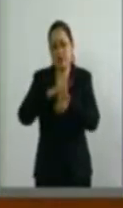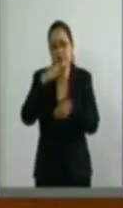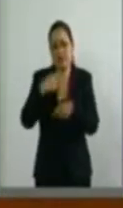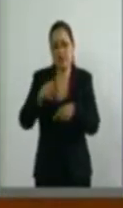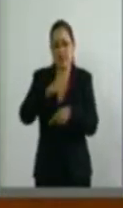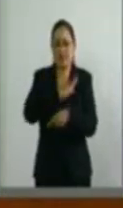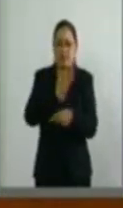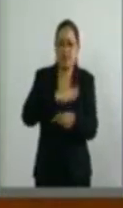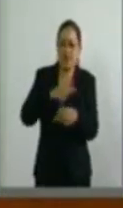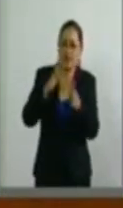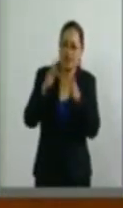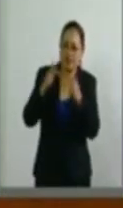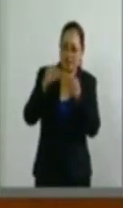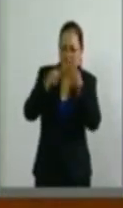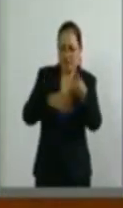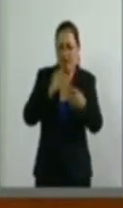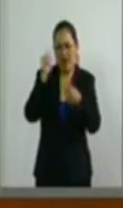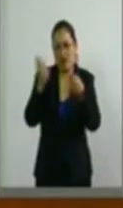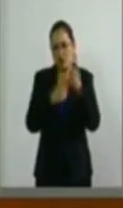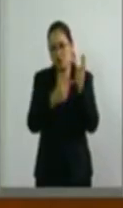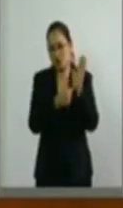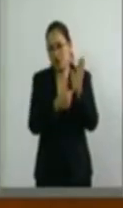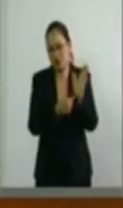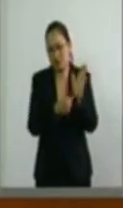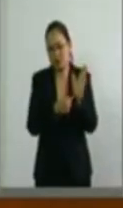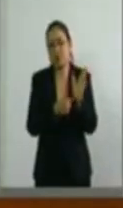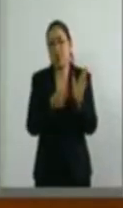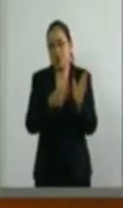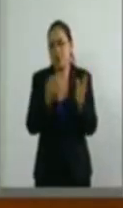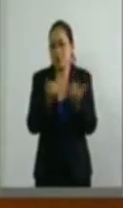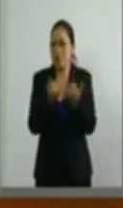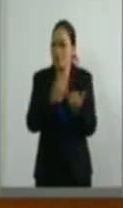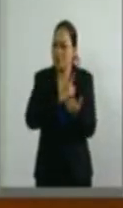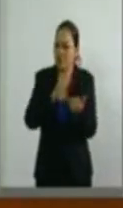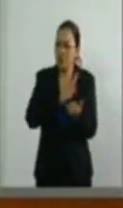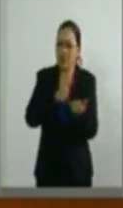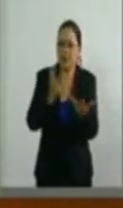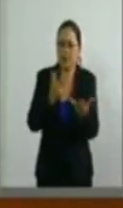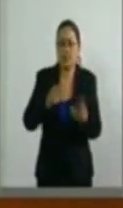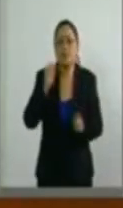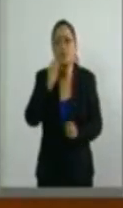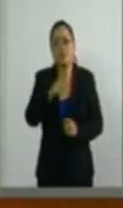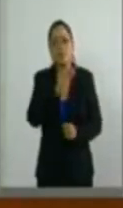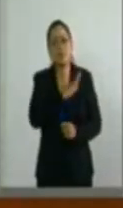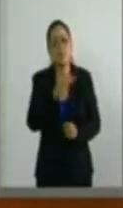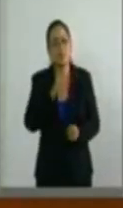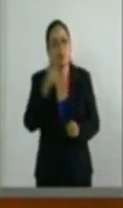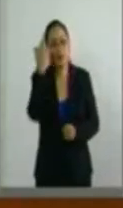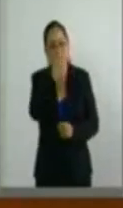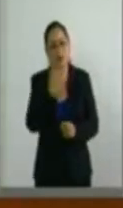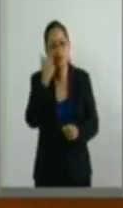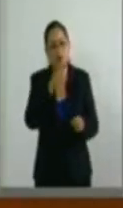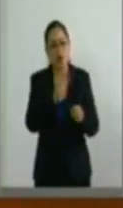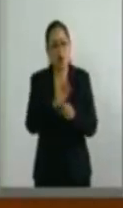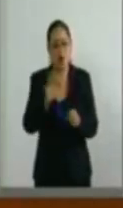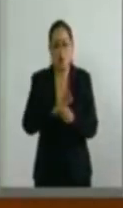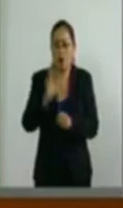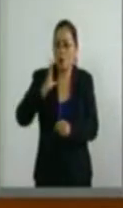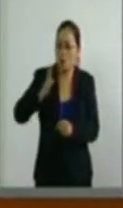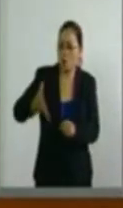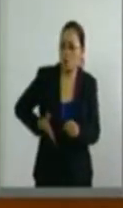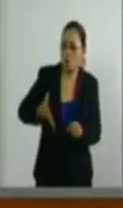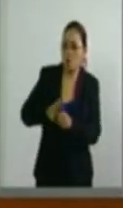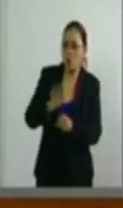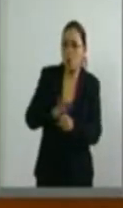o en Francia, por mencionar solo algunos ejemplos. Inclusive, y lo subrayo, también revisar con orgullo